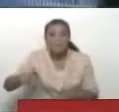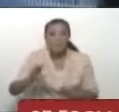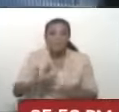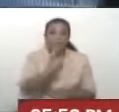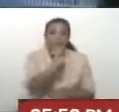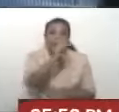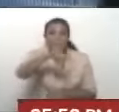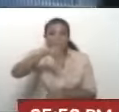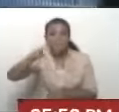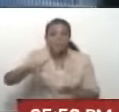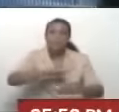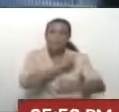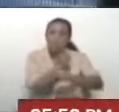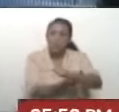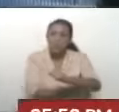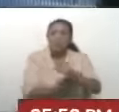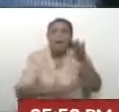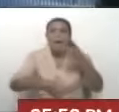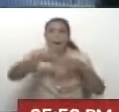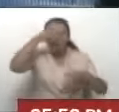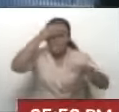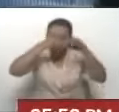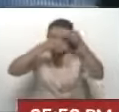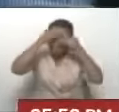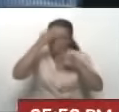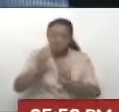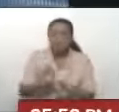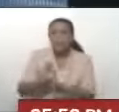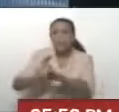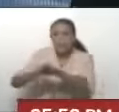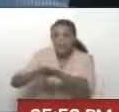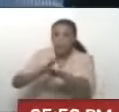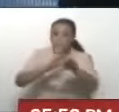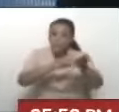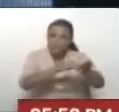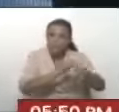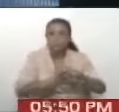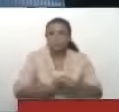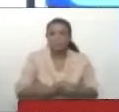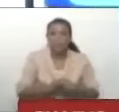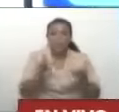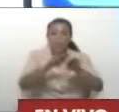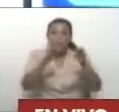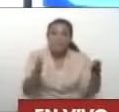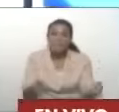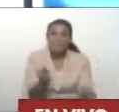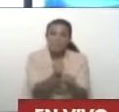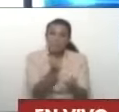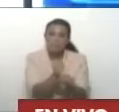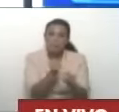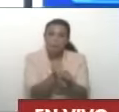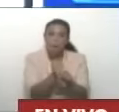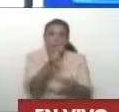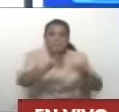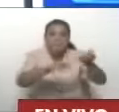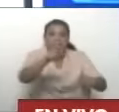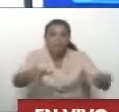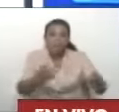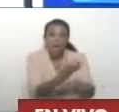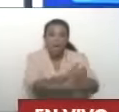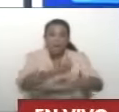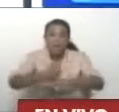para fortalecer su aprendizaje. Bueno, vamos a convocar una mesa de trabajo amplia